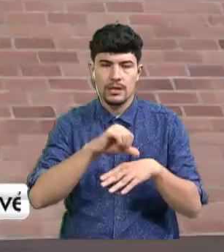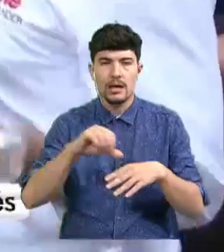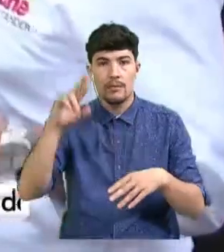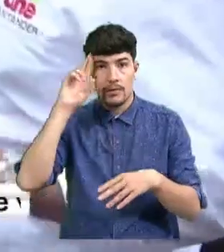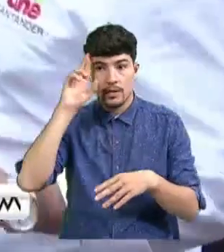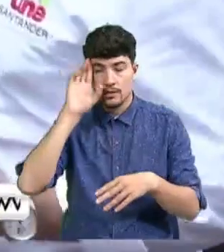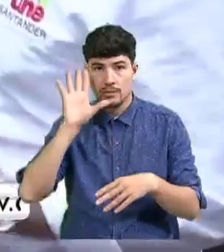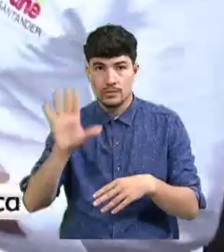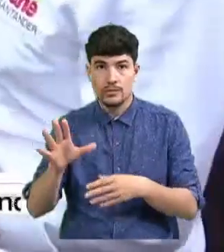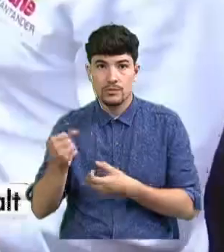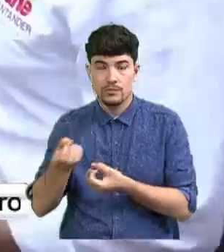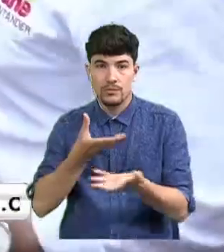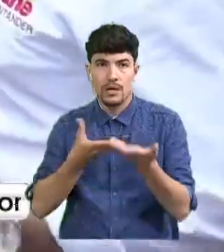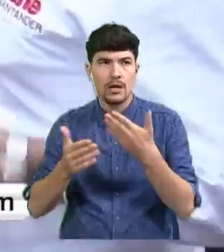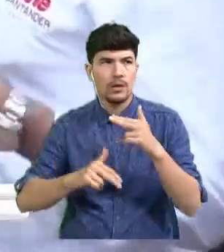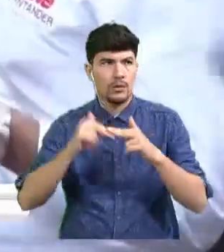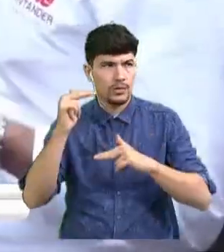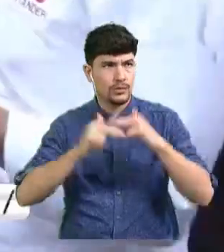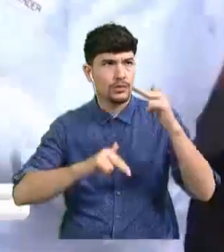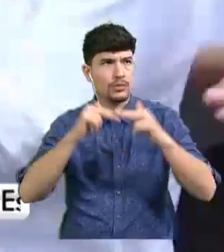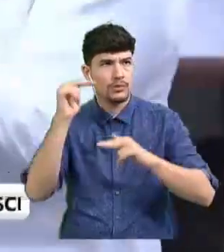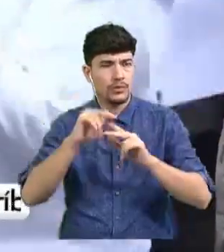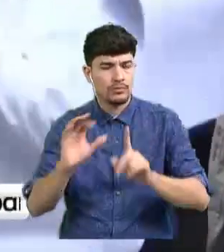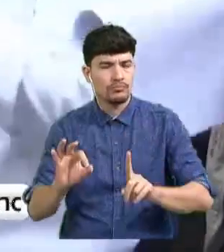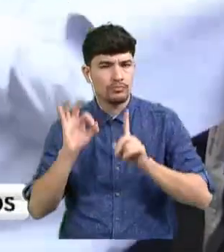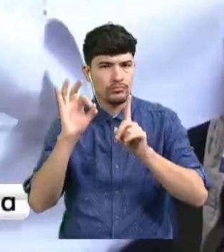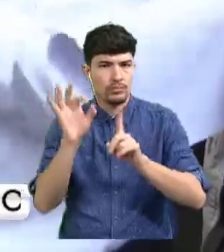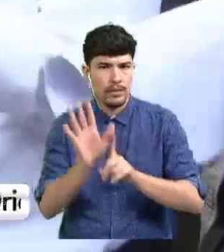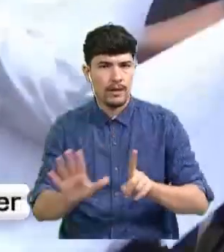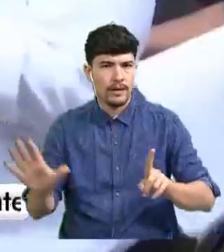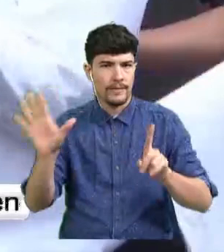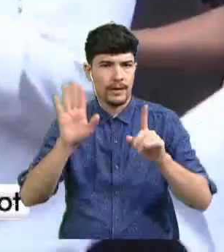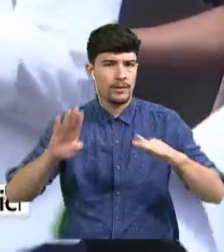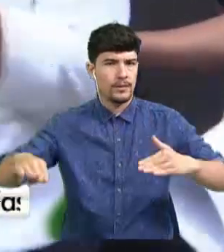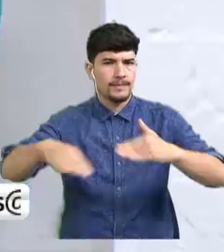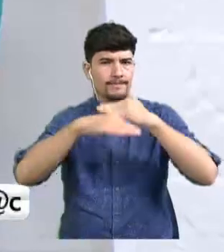con hechos contundentes, que se construyó un departamento más oportuno y equitativo.